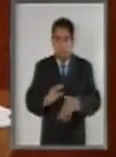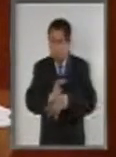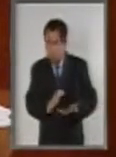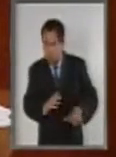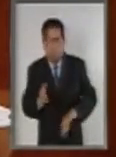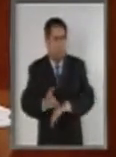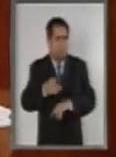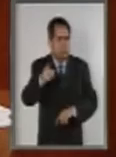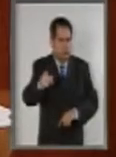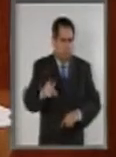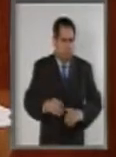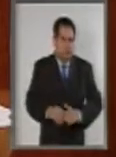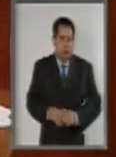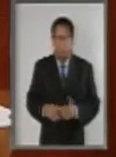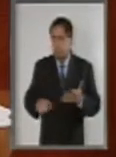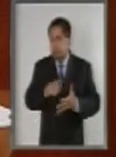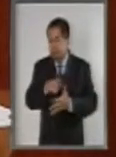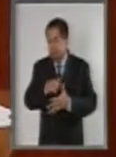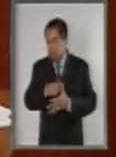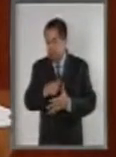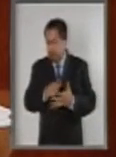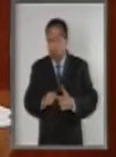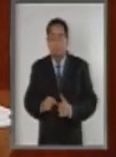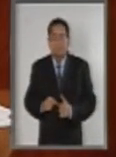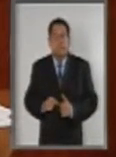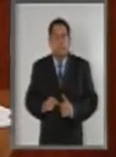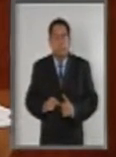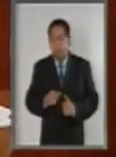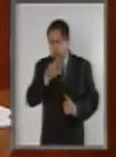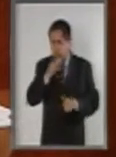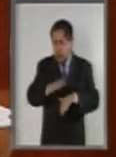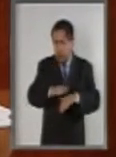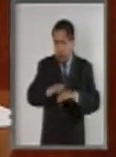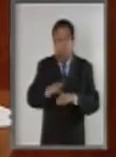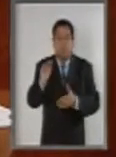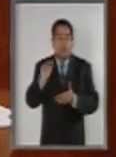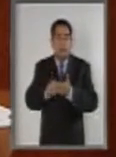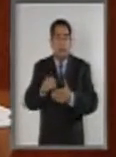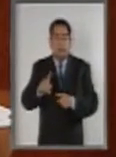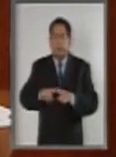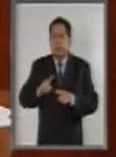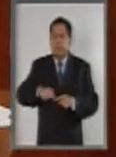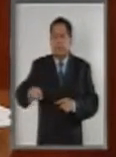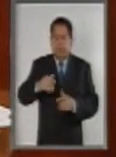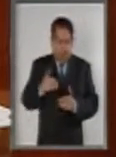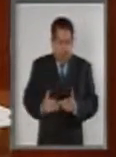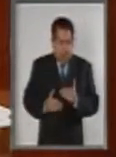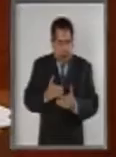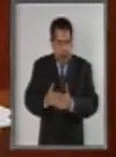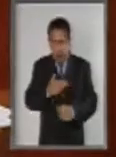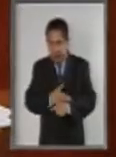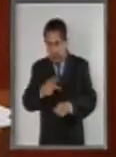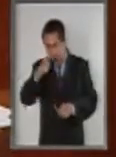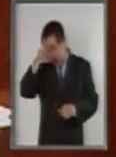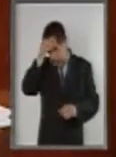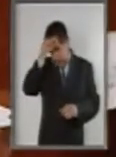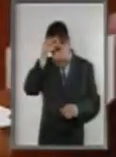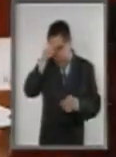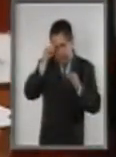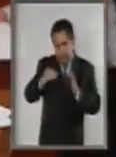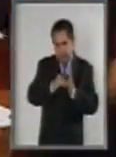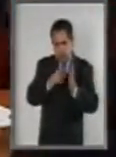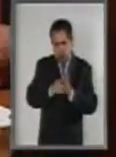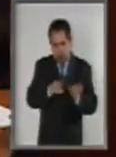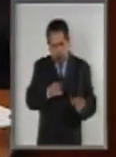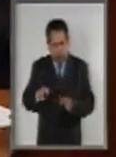discrimine. Y finalmente, quinto, se condiciona a establecer estilos y ritmos del aprendizaje en